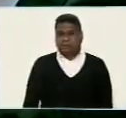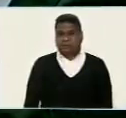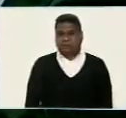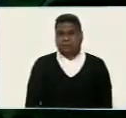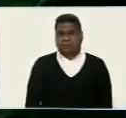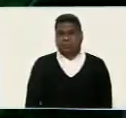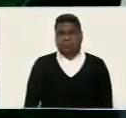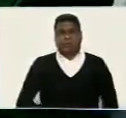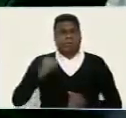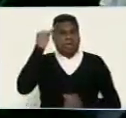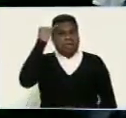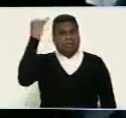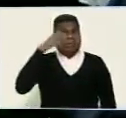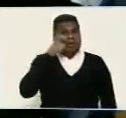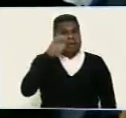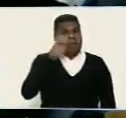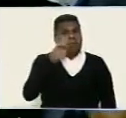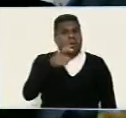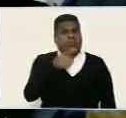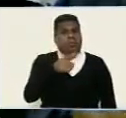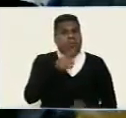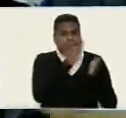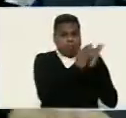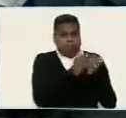por iniciativa del pueblo organizado,